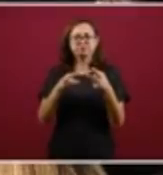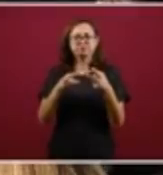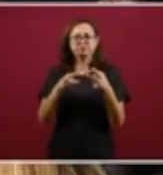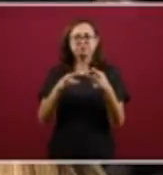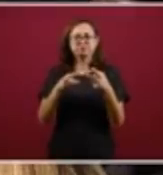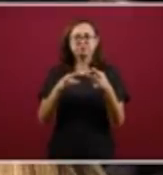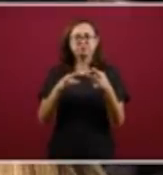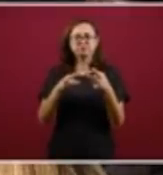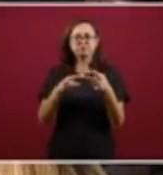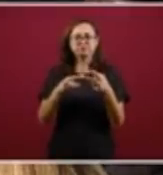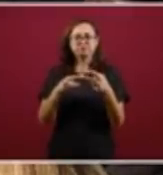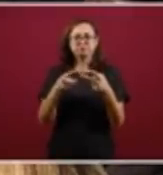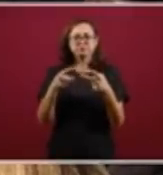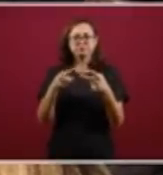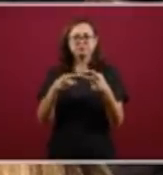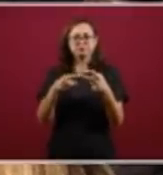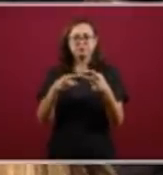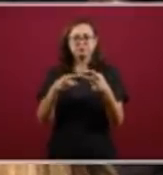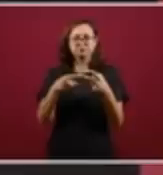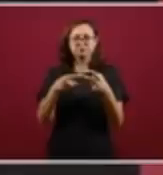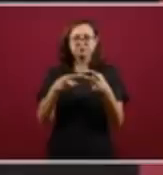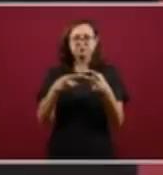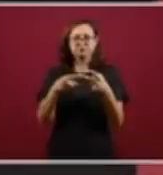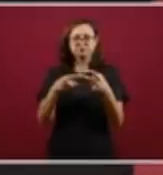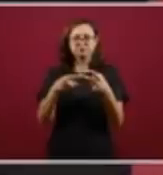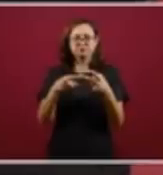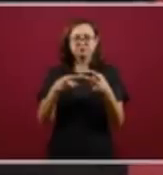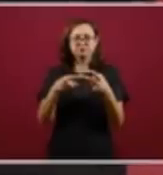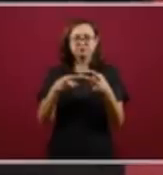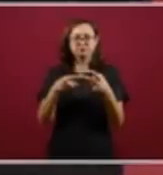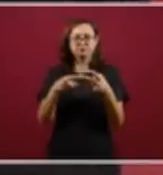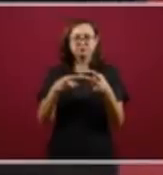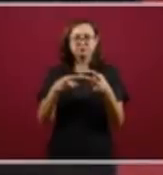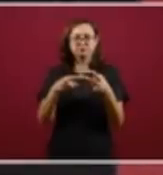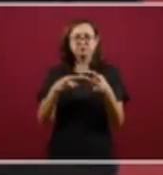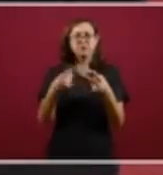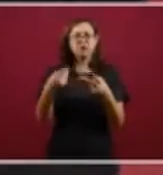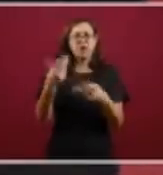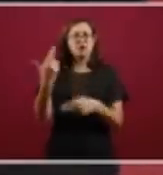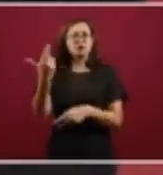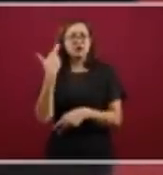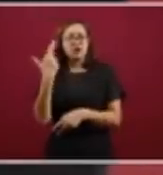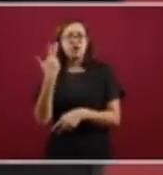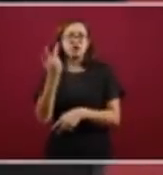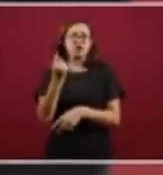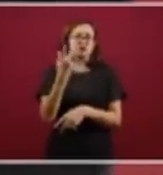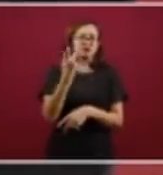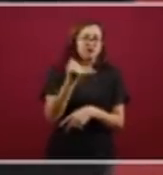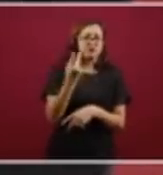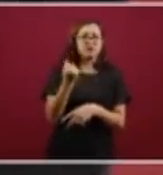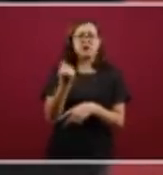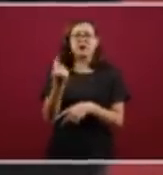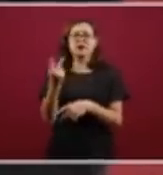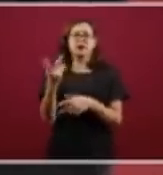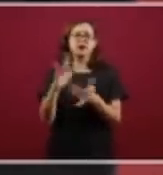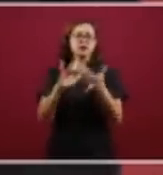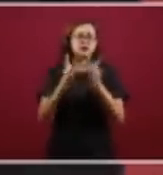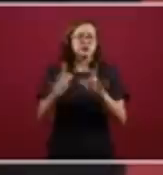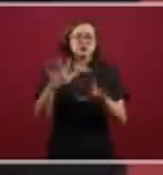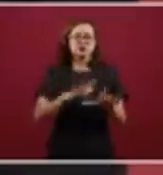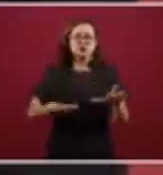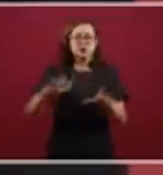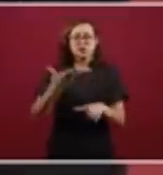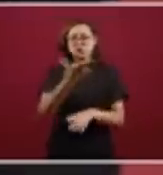integrantes de sistemas de radio, de televisión, redes